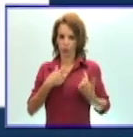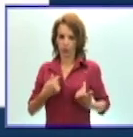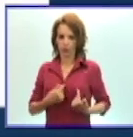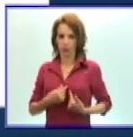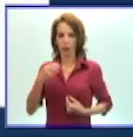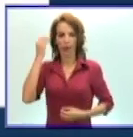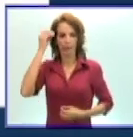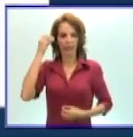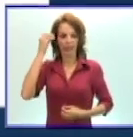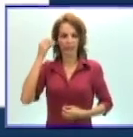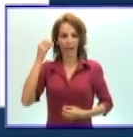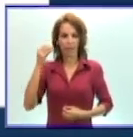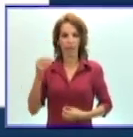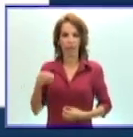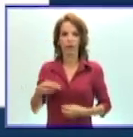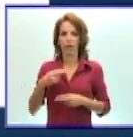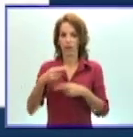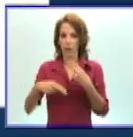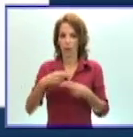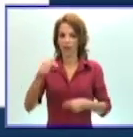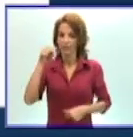aquí, ¿dónde? En nuestro hogar.